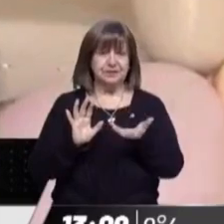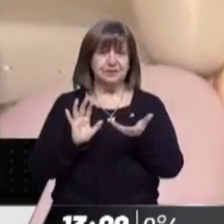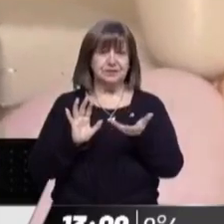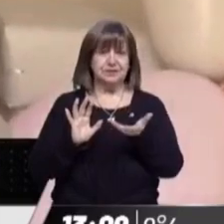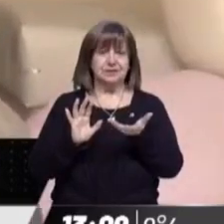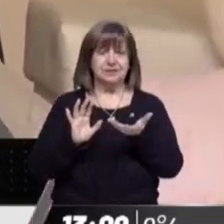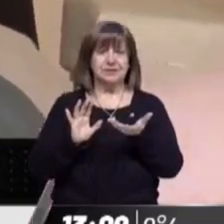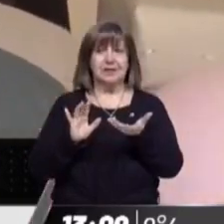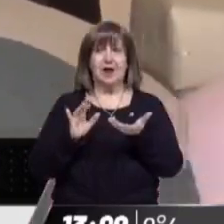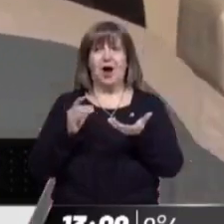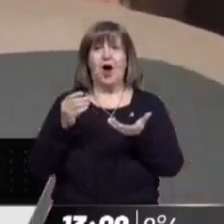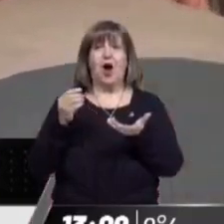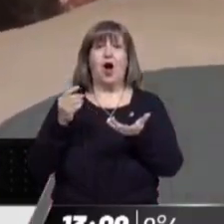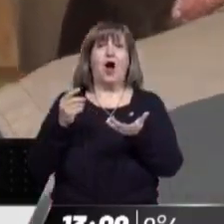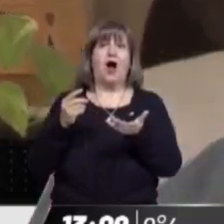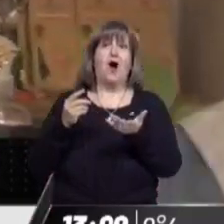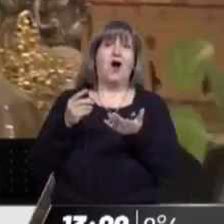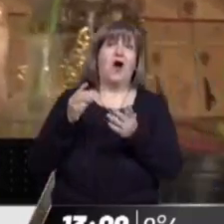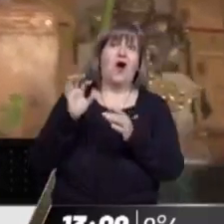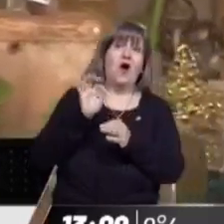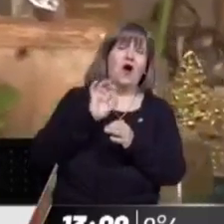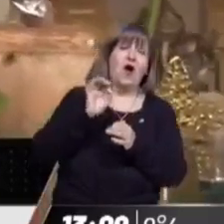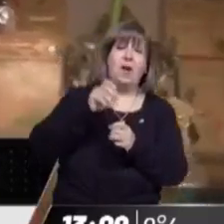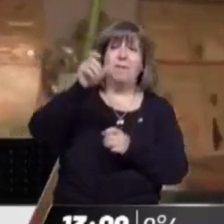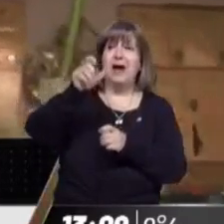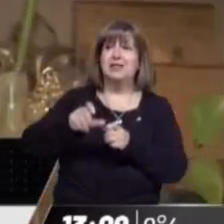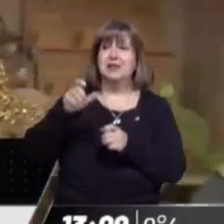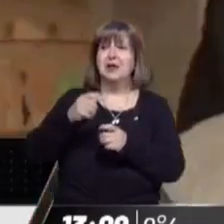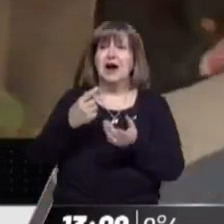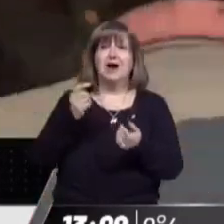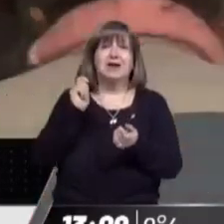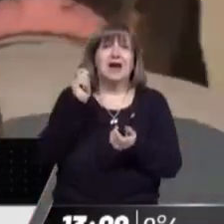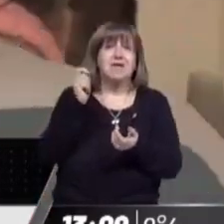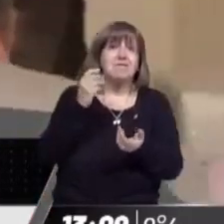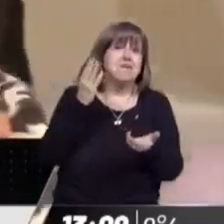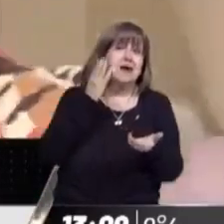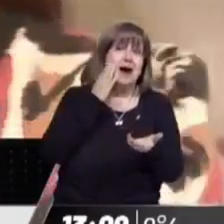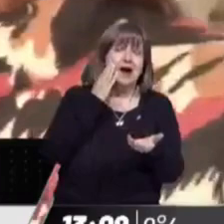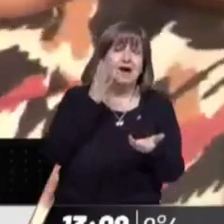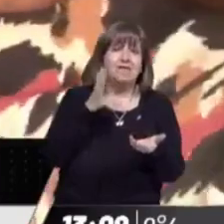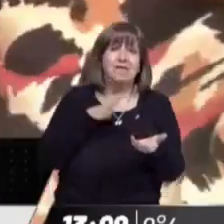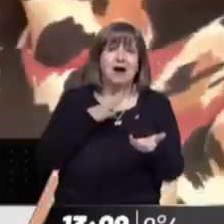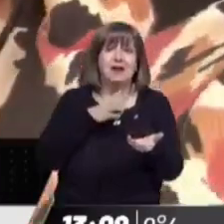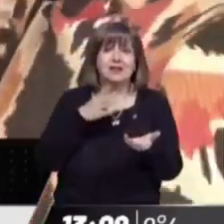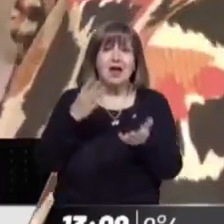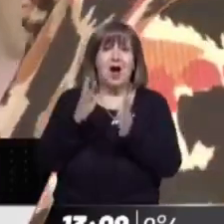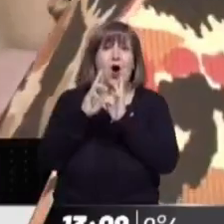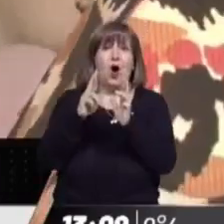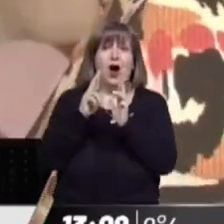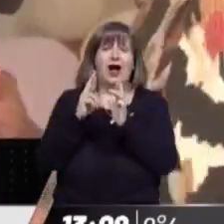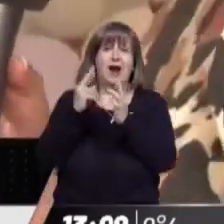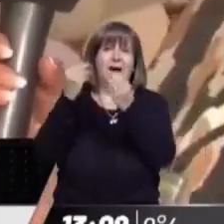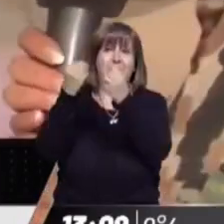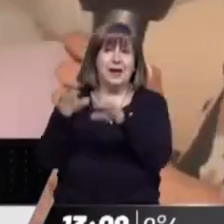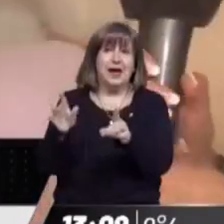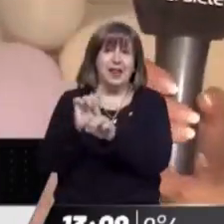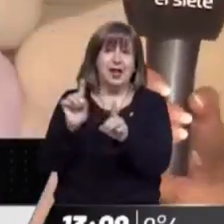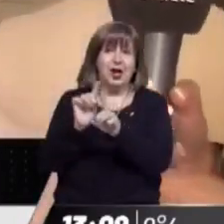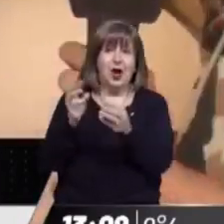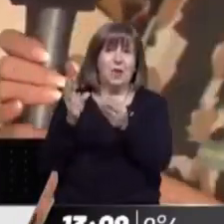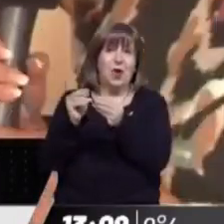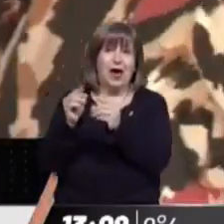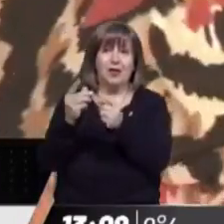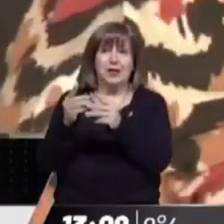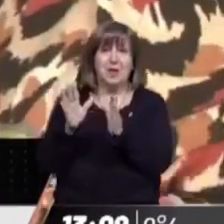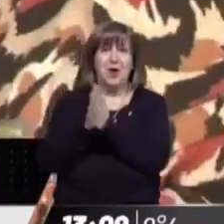mojó el boleto ni lo perdió, es que la agencia se va a quedar con el 1% de comisión por haber vendido el boleto.